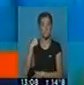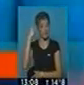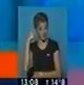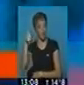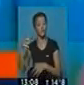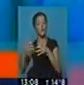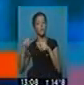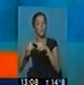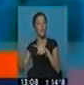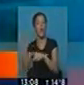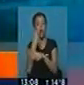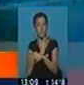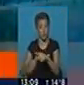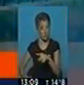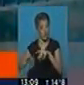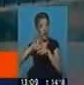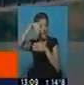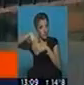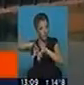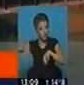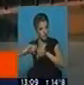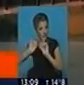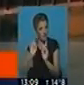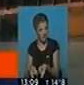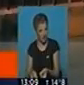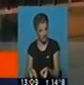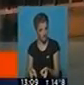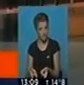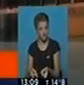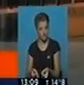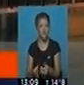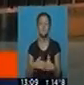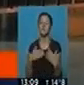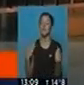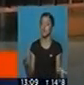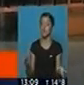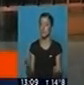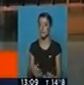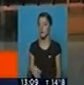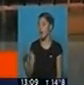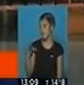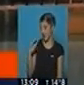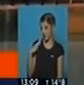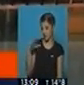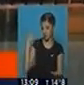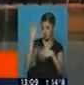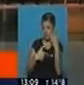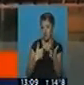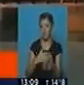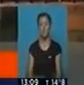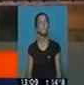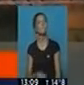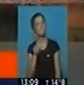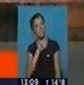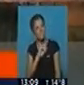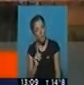de Unidad Democrática, que agrupa como 30 partidos, eso hace que yo creo que todavía sea un terreno... Todavía no está, ya está diciendo. No sé, pero me parece que